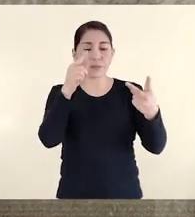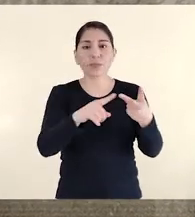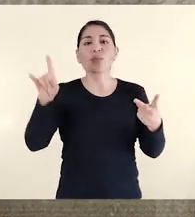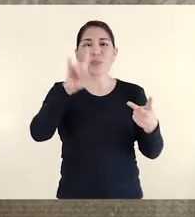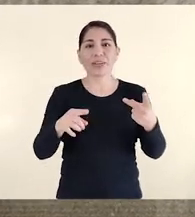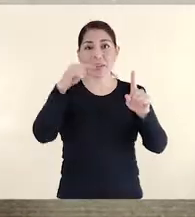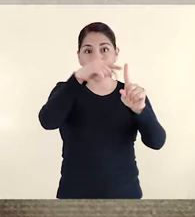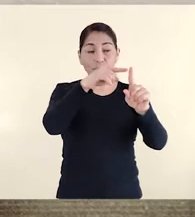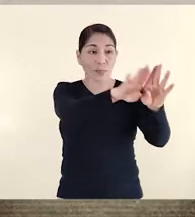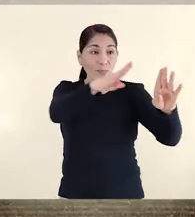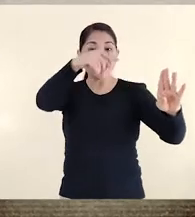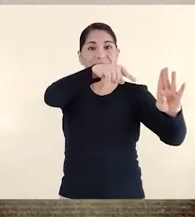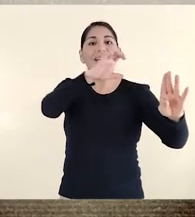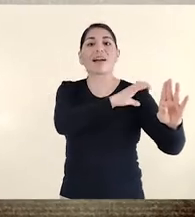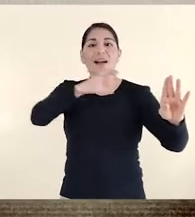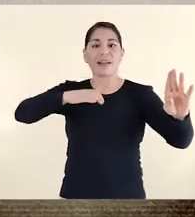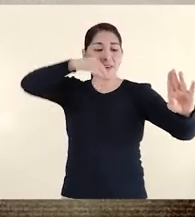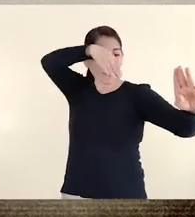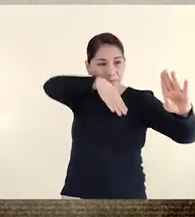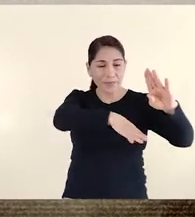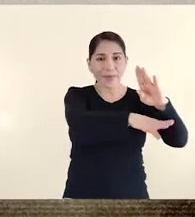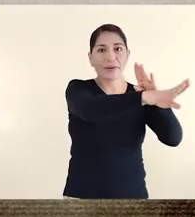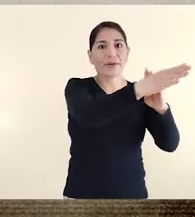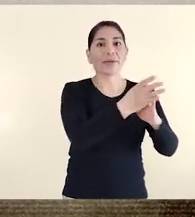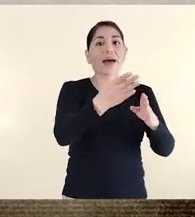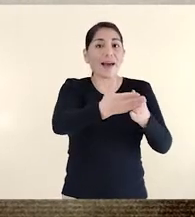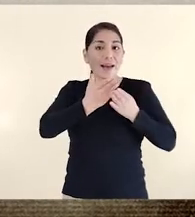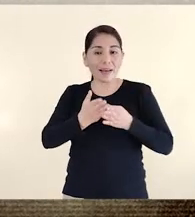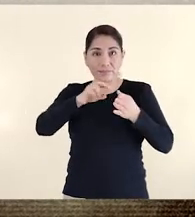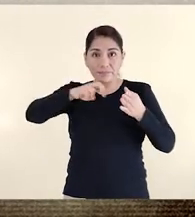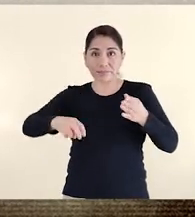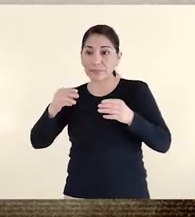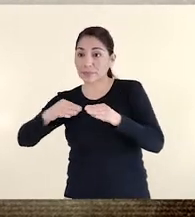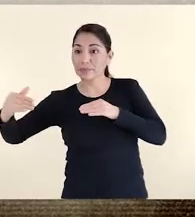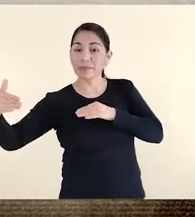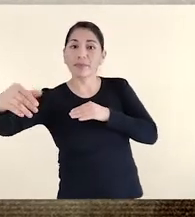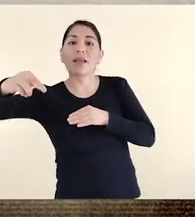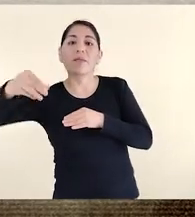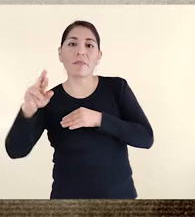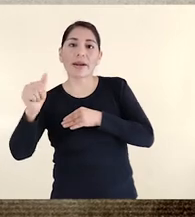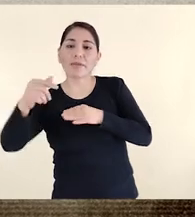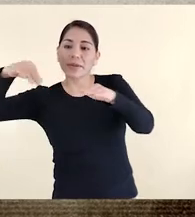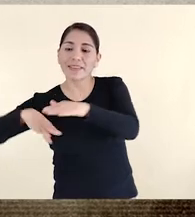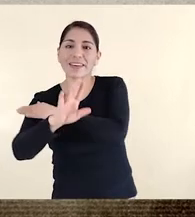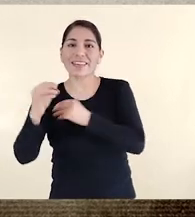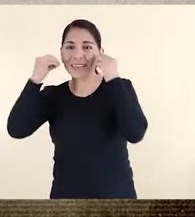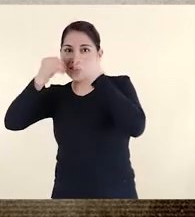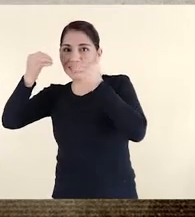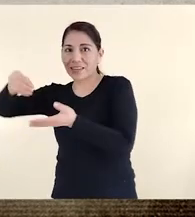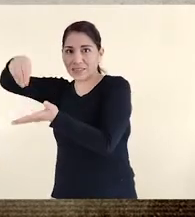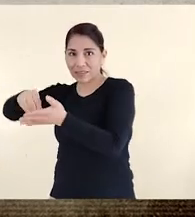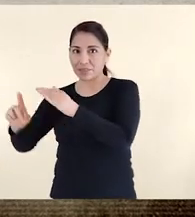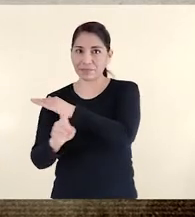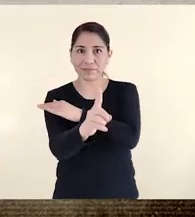como por su utilidad, fueron la del Callao, que era el punto de entrada desde el puerto, y la de Maravillas en el extremo opuesto, que era el punto